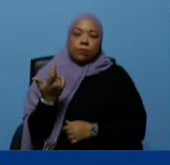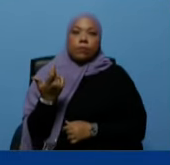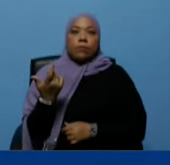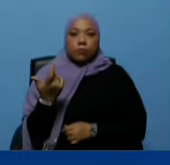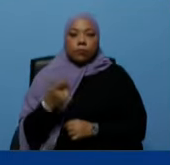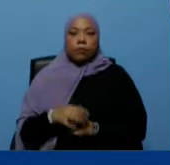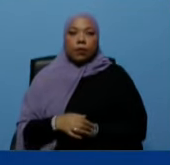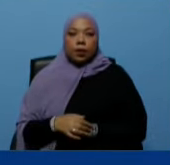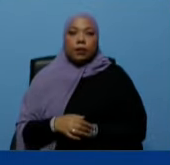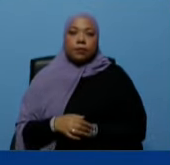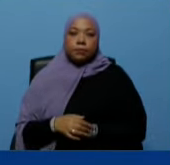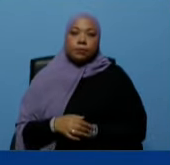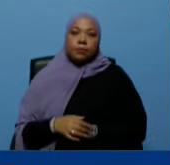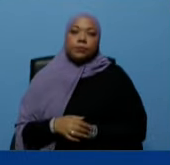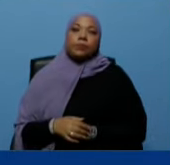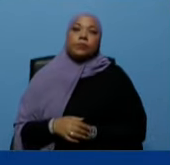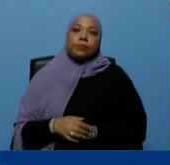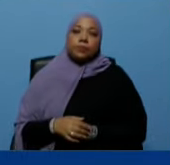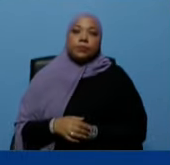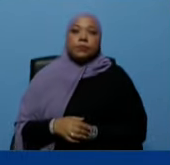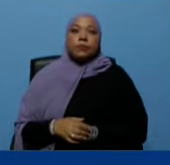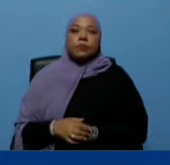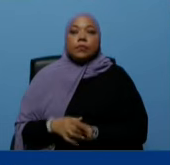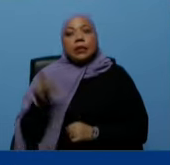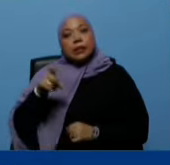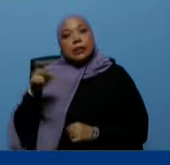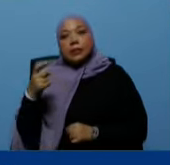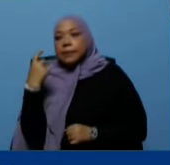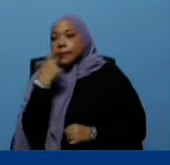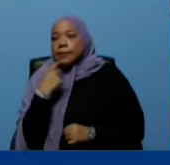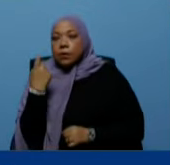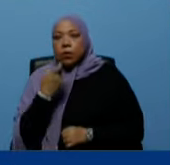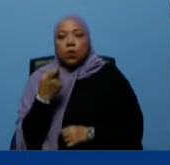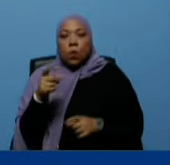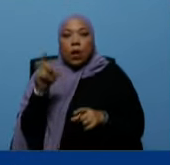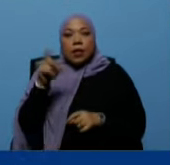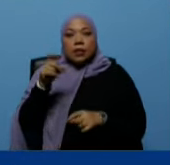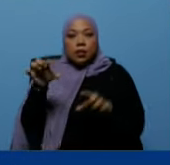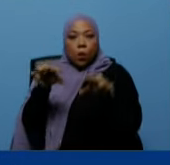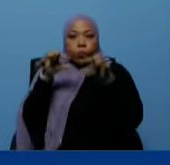abuelas, que uno tenga, mira, su prótesis